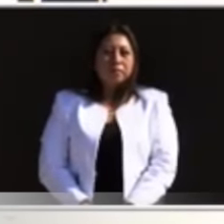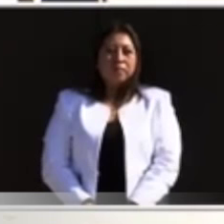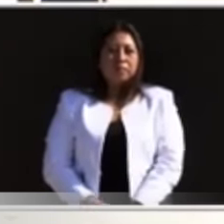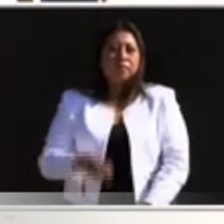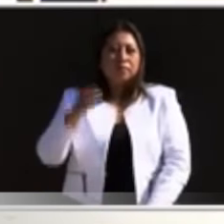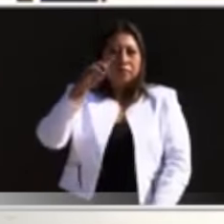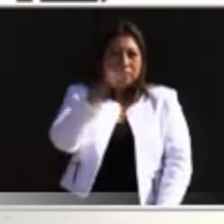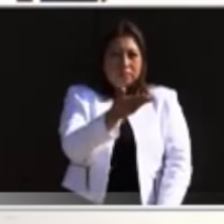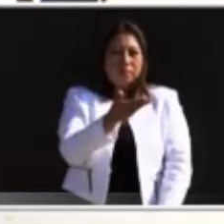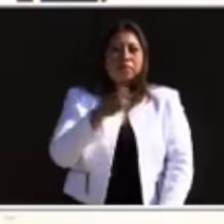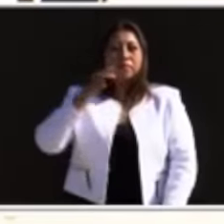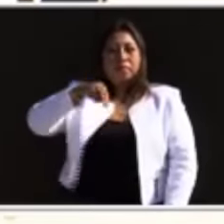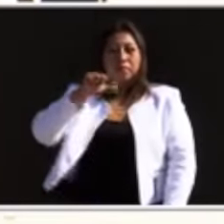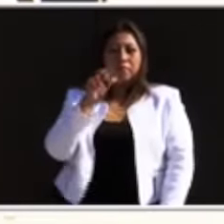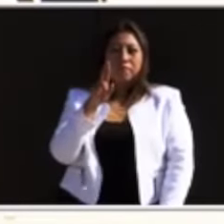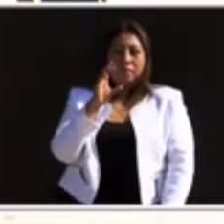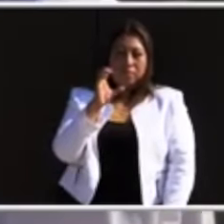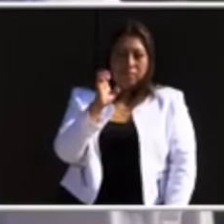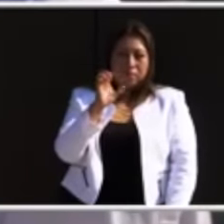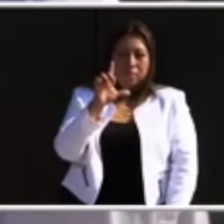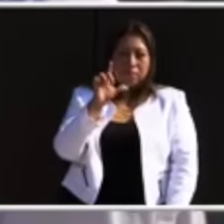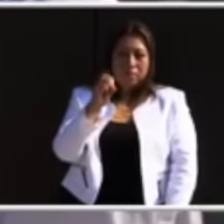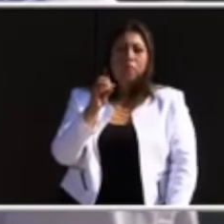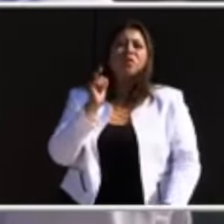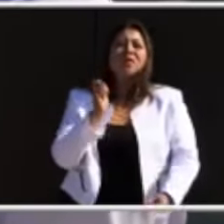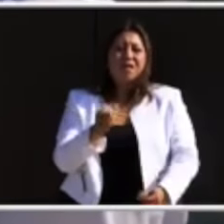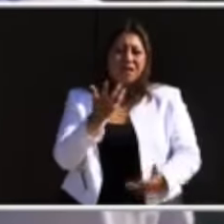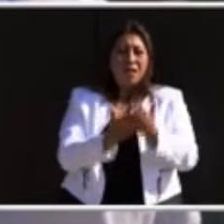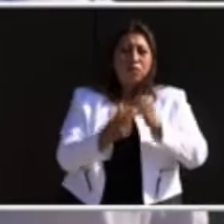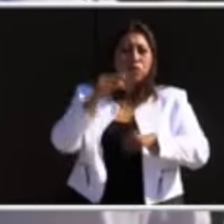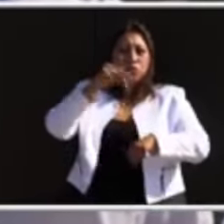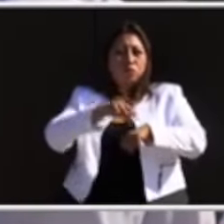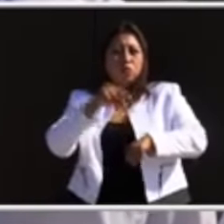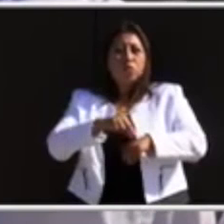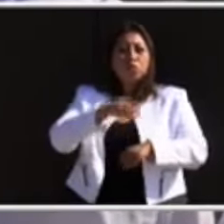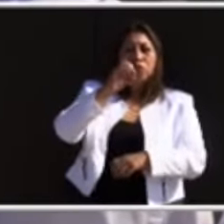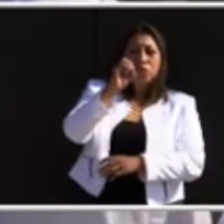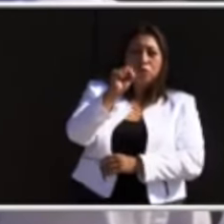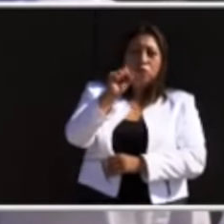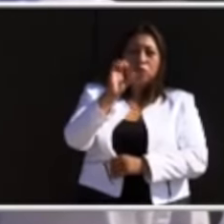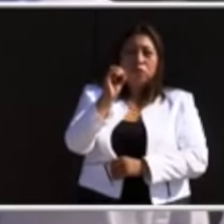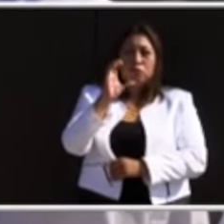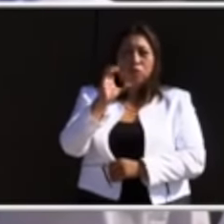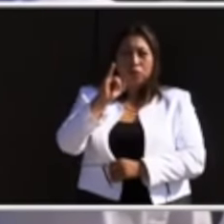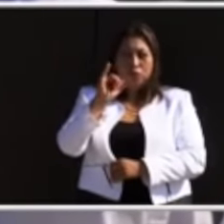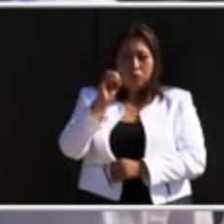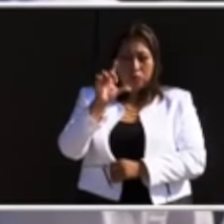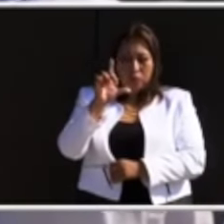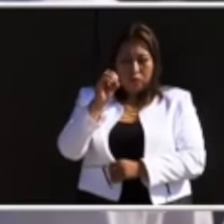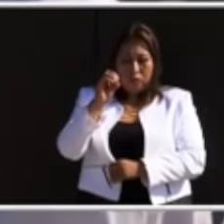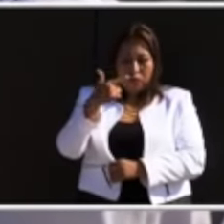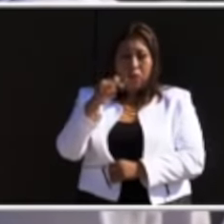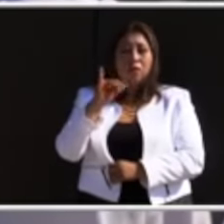Marcelo Francisco es doctor en Sociología por la Universidad de la Sorbona en París. Se ha